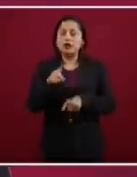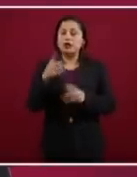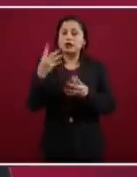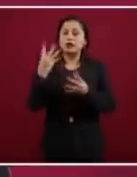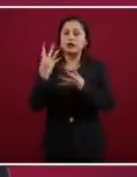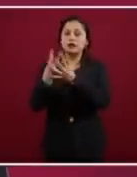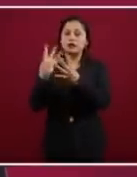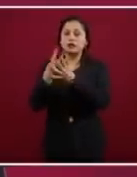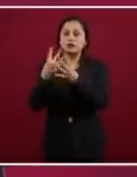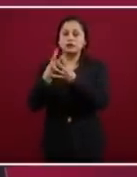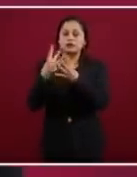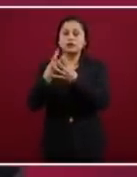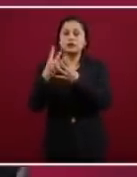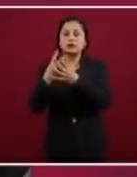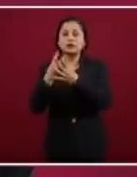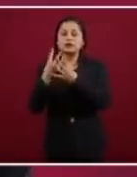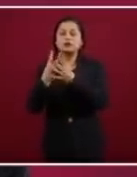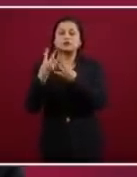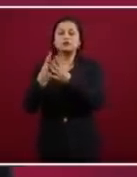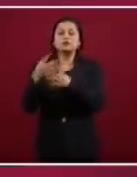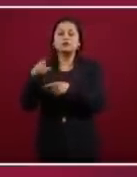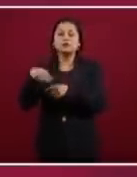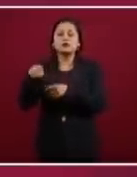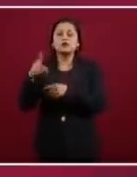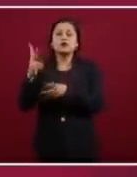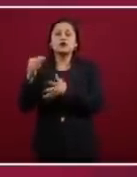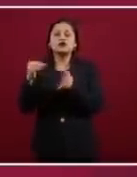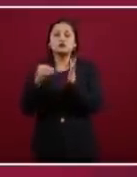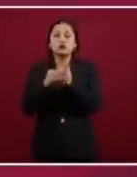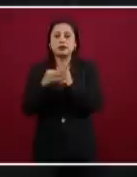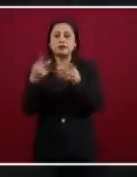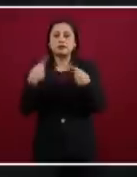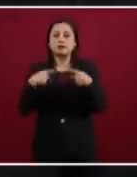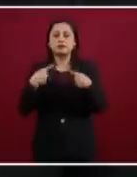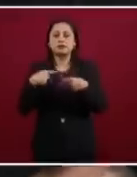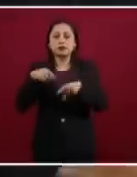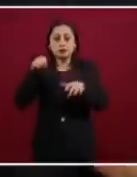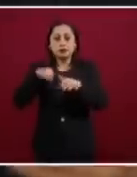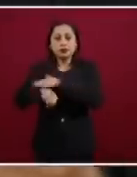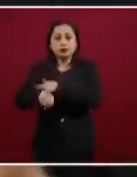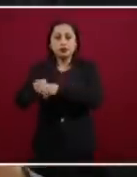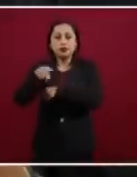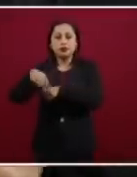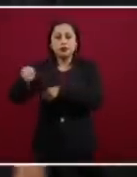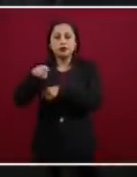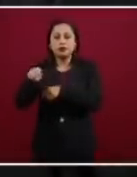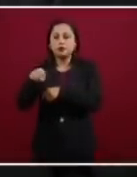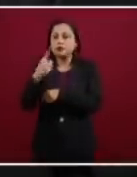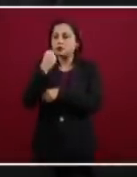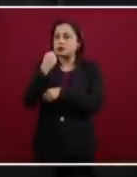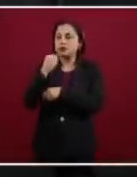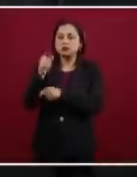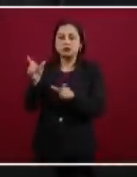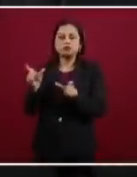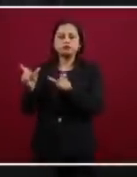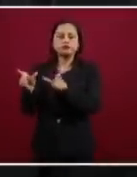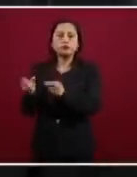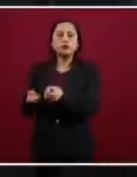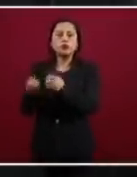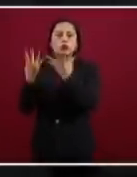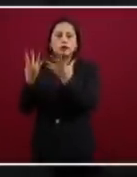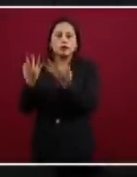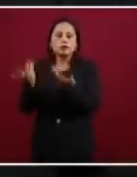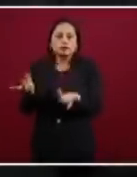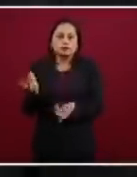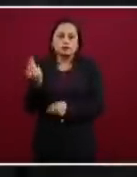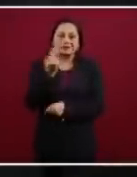morelos pues tenemos que ayudar porque durante mucho tiempo no se